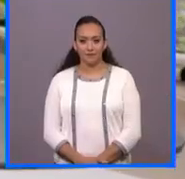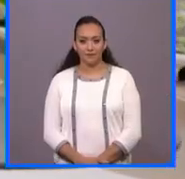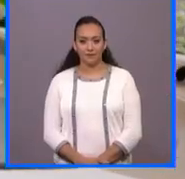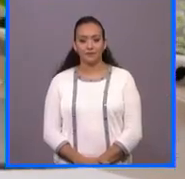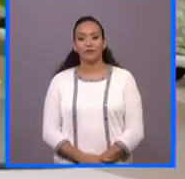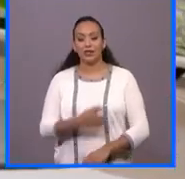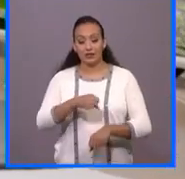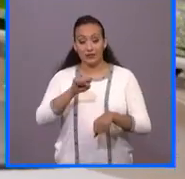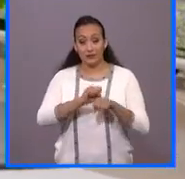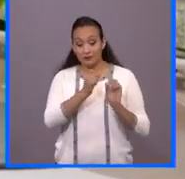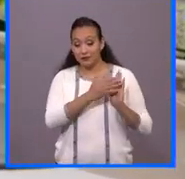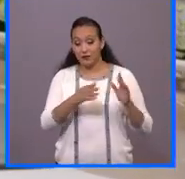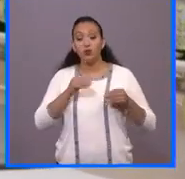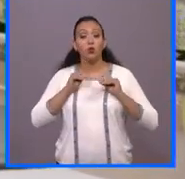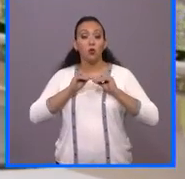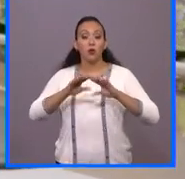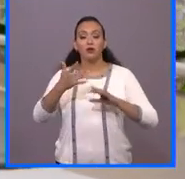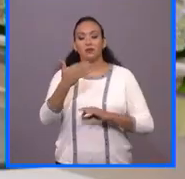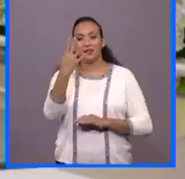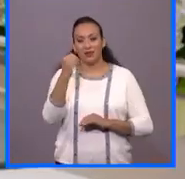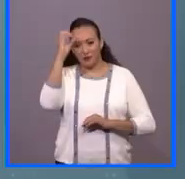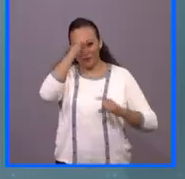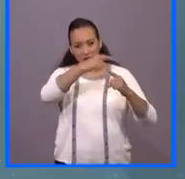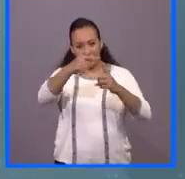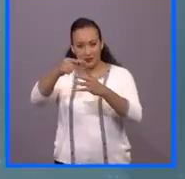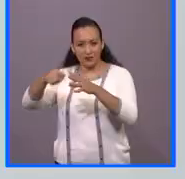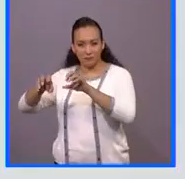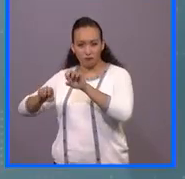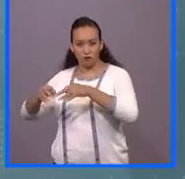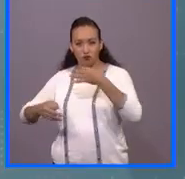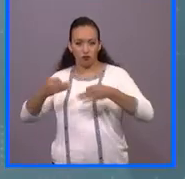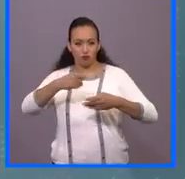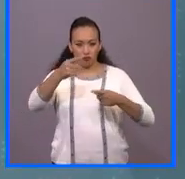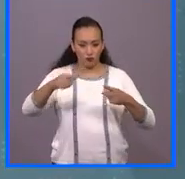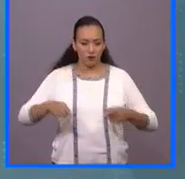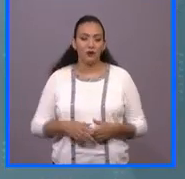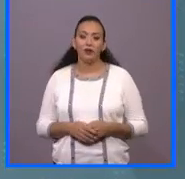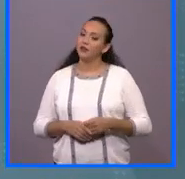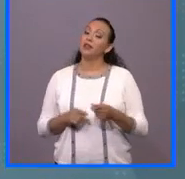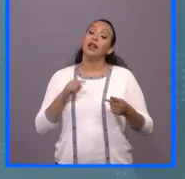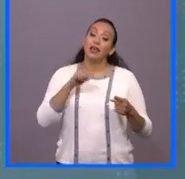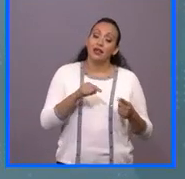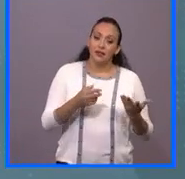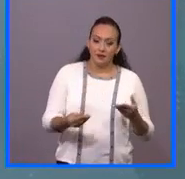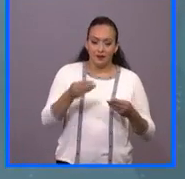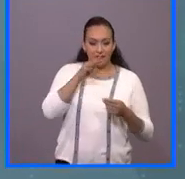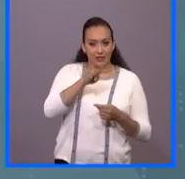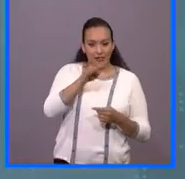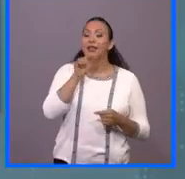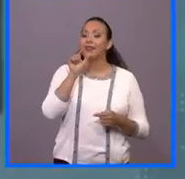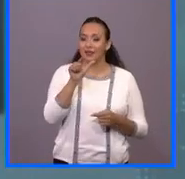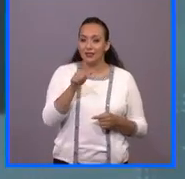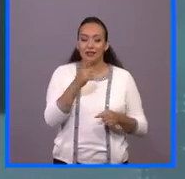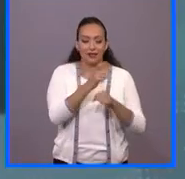En el semanario judicial de esta semana se publicaron 59 criterios de diversos órganos jurisdiccionales federales, de los cuales 17